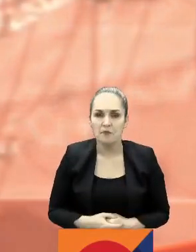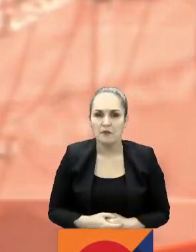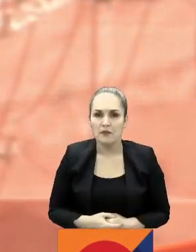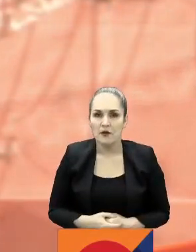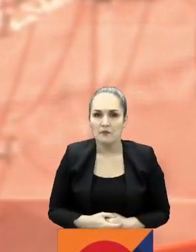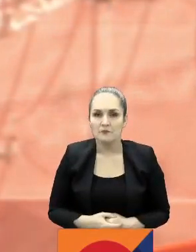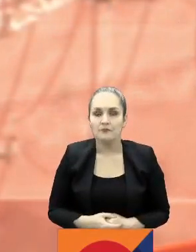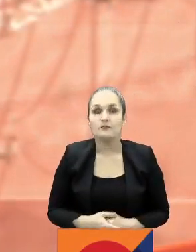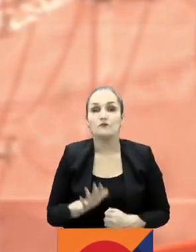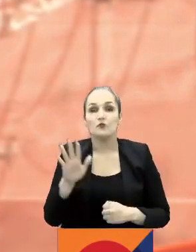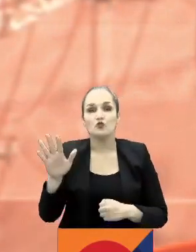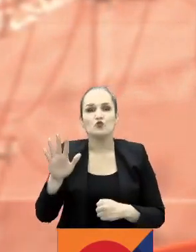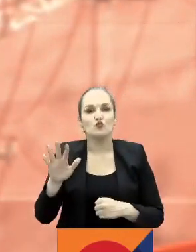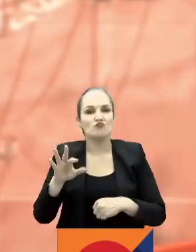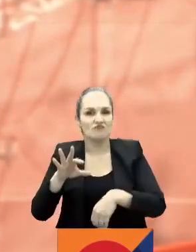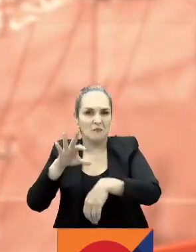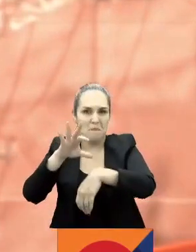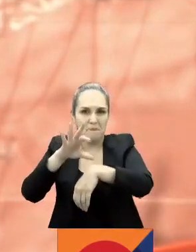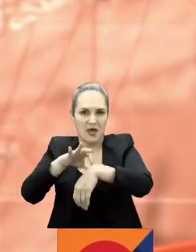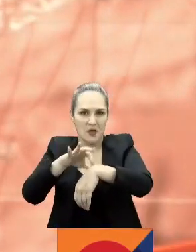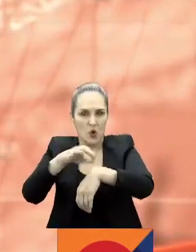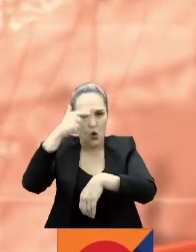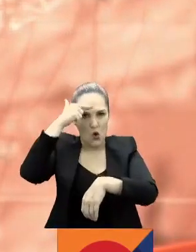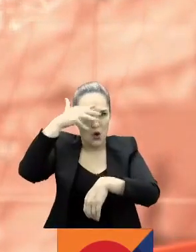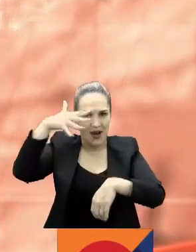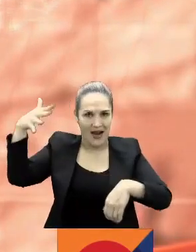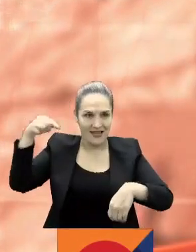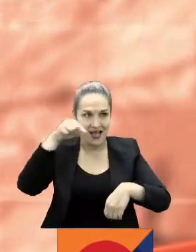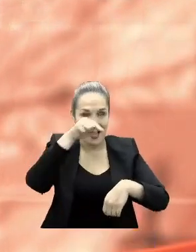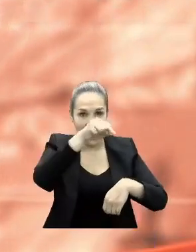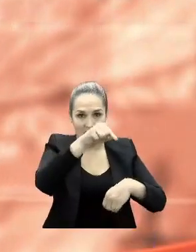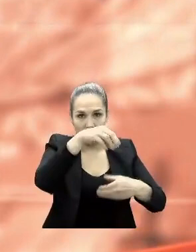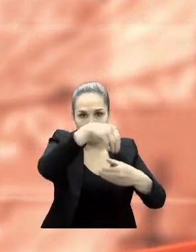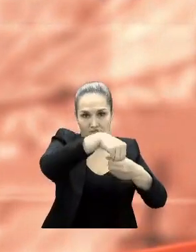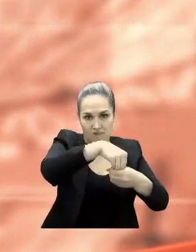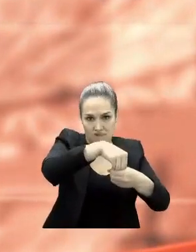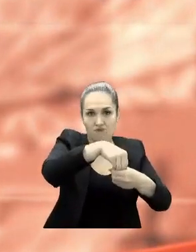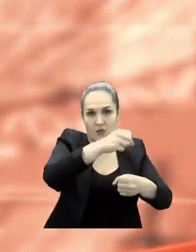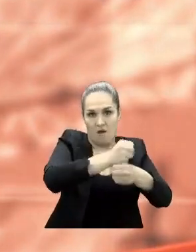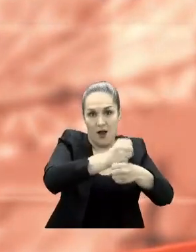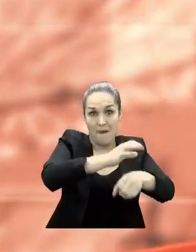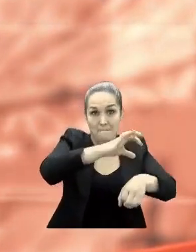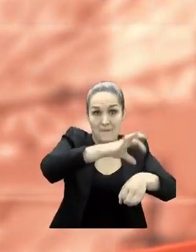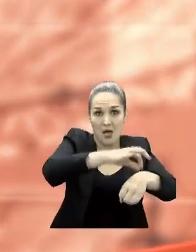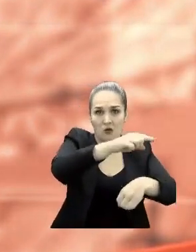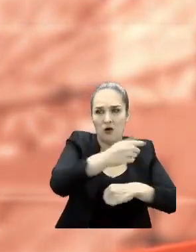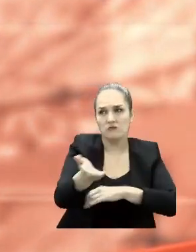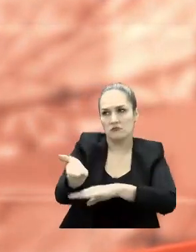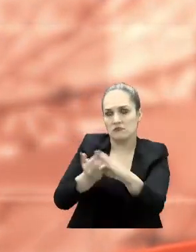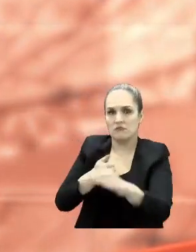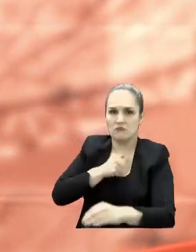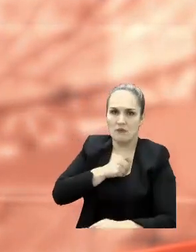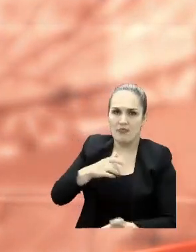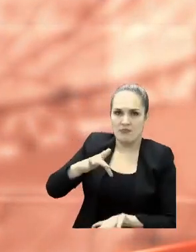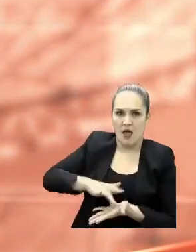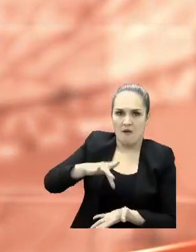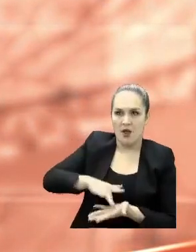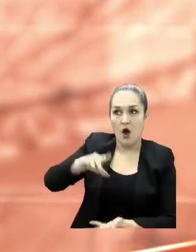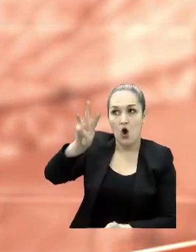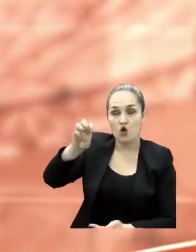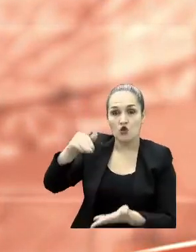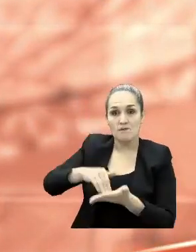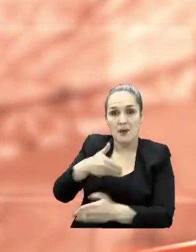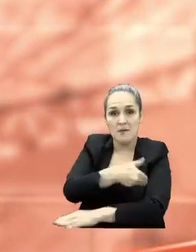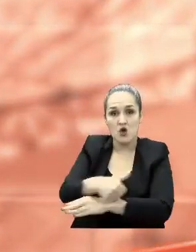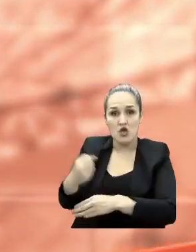de la Clínica de Maternidad de Cartagena que exigen el pago de la deuda de más de 8.000 millones de pesos que la alcaldía le debe a